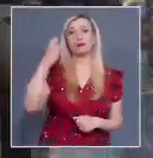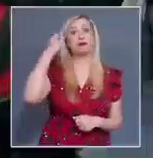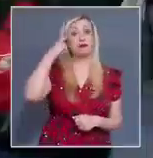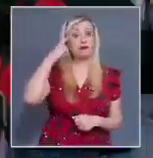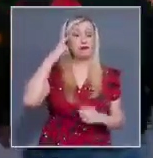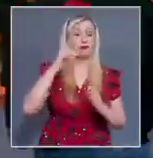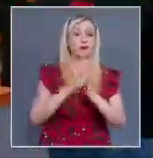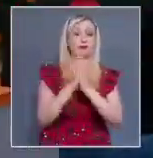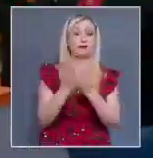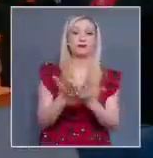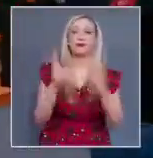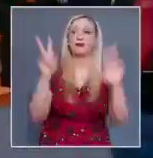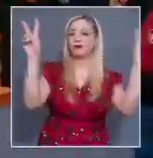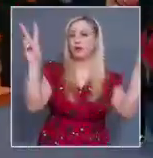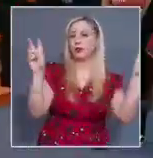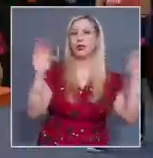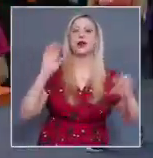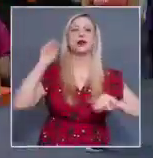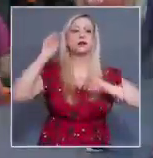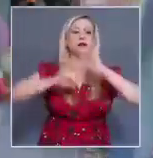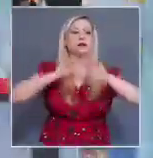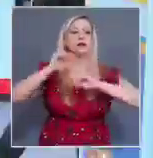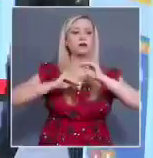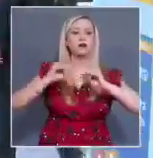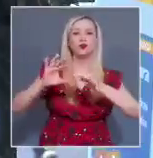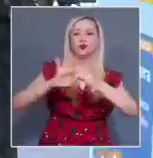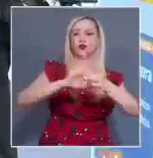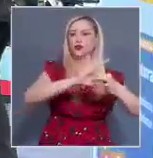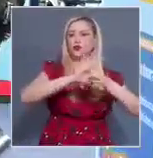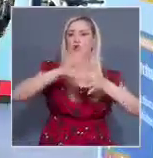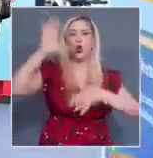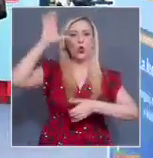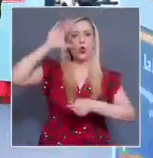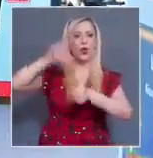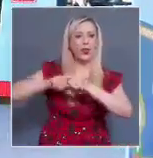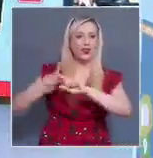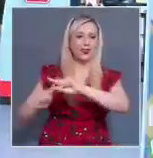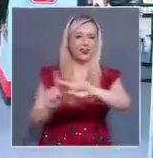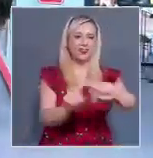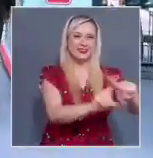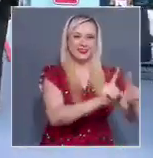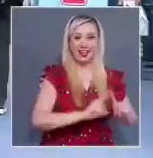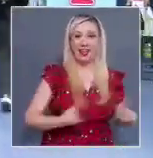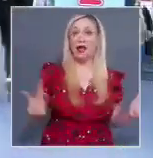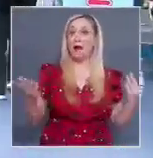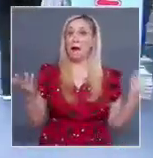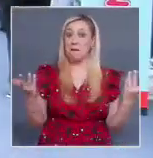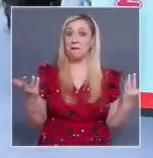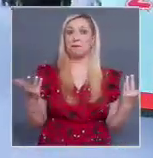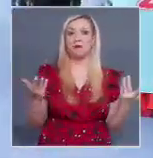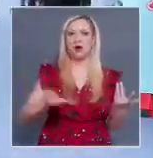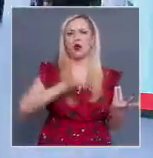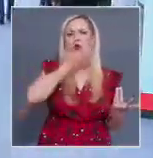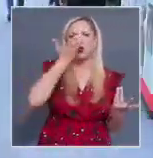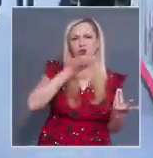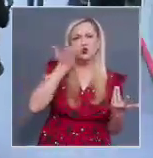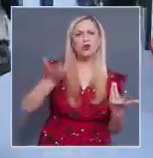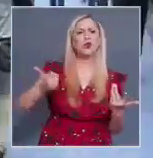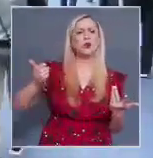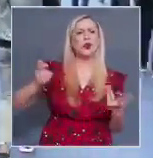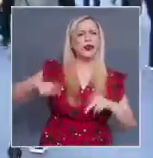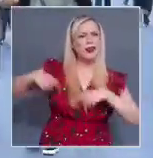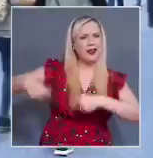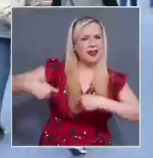lema Construyendo una Unión de Culturas, el público conocerá las tradiciones, costumbres, bailes, gastronomía de